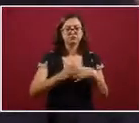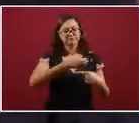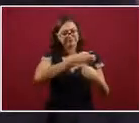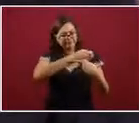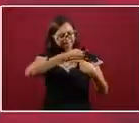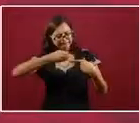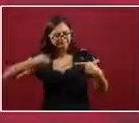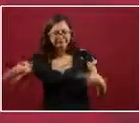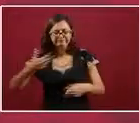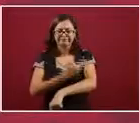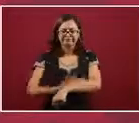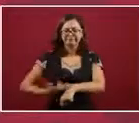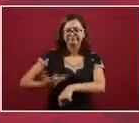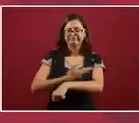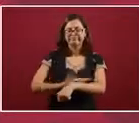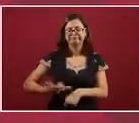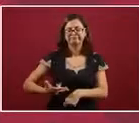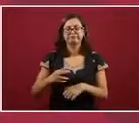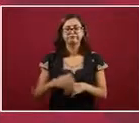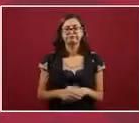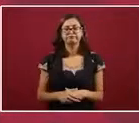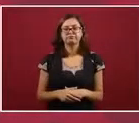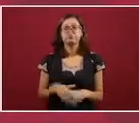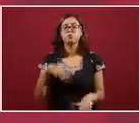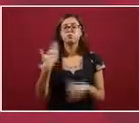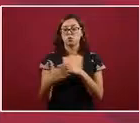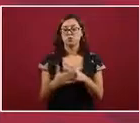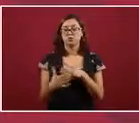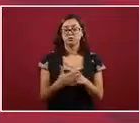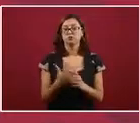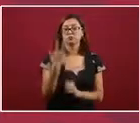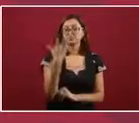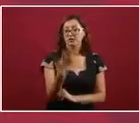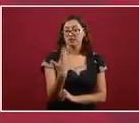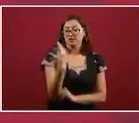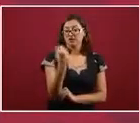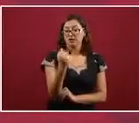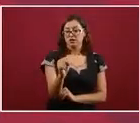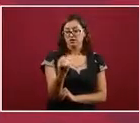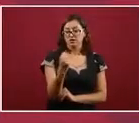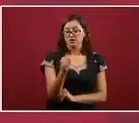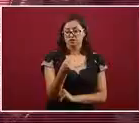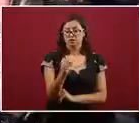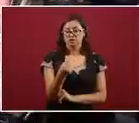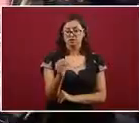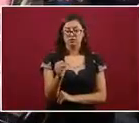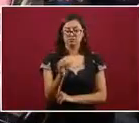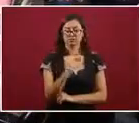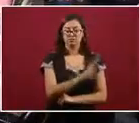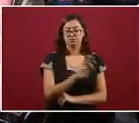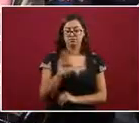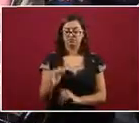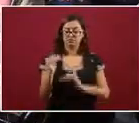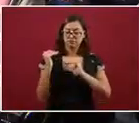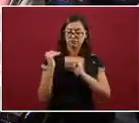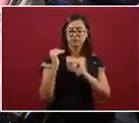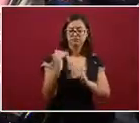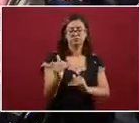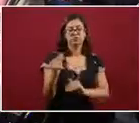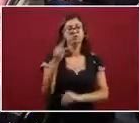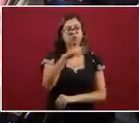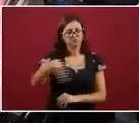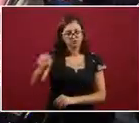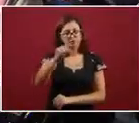país. El día 5 de septiembre se vence el plazo. ¿Se acuerdan